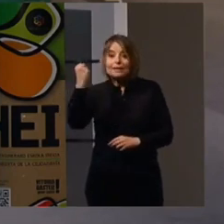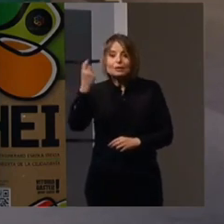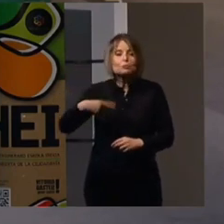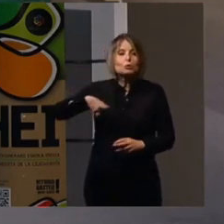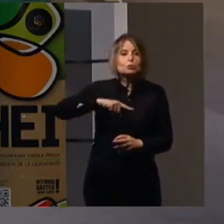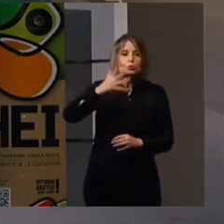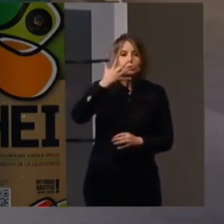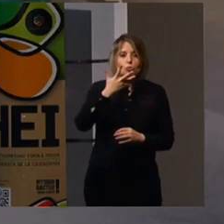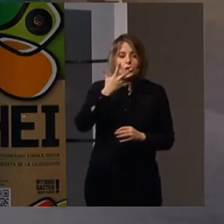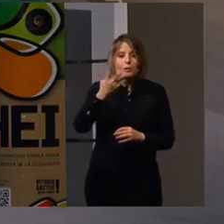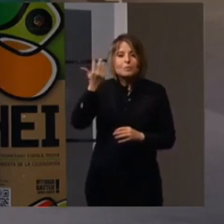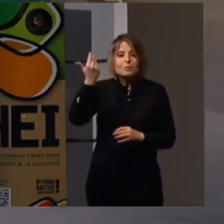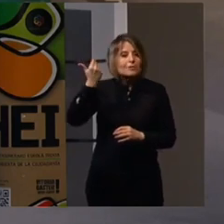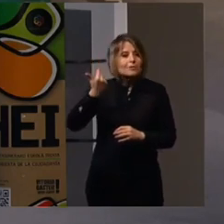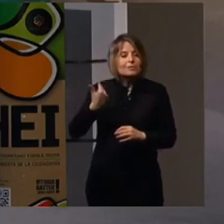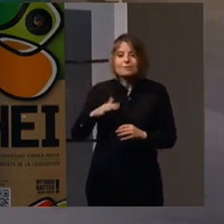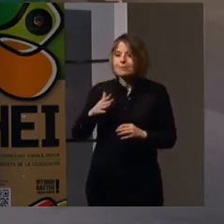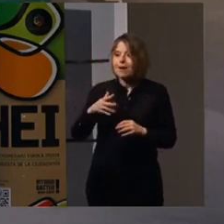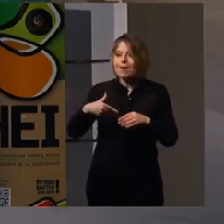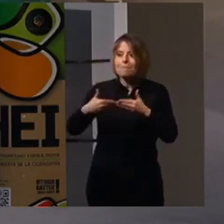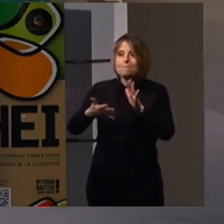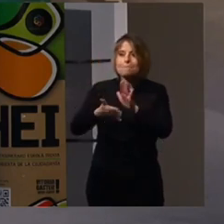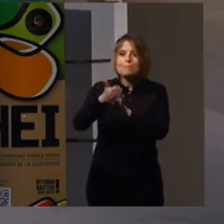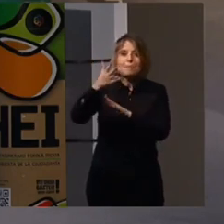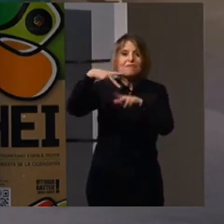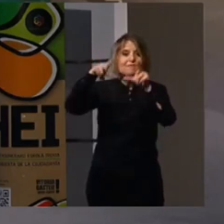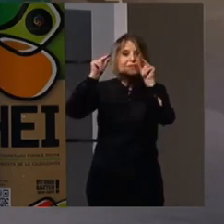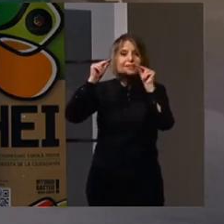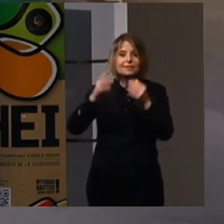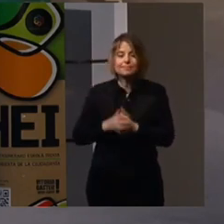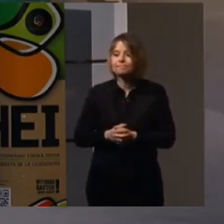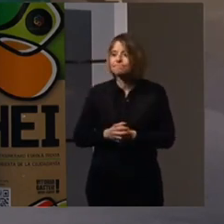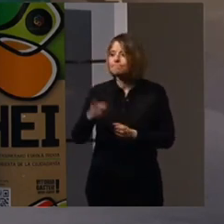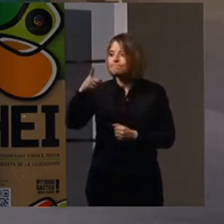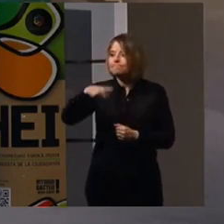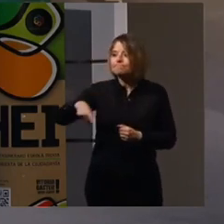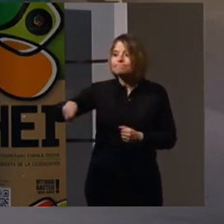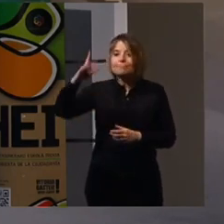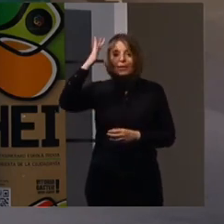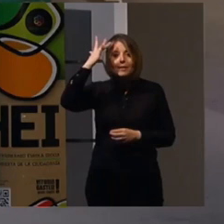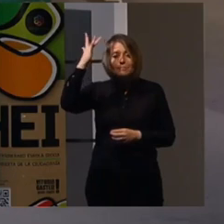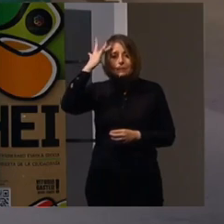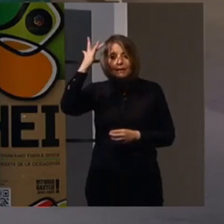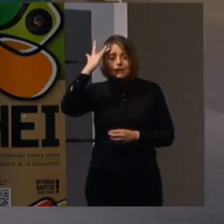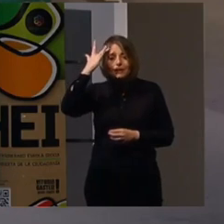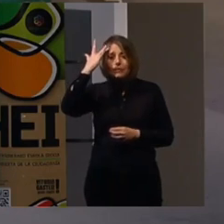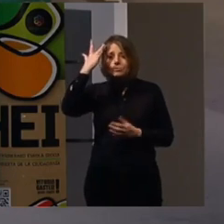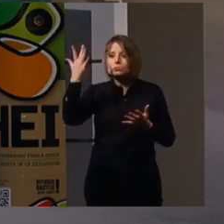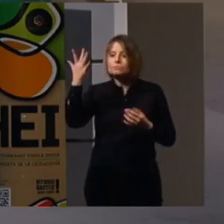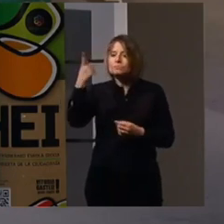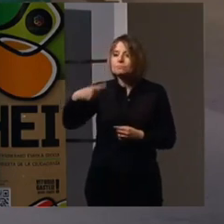conocemos, estuviera, digamos, dando sus últimos coletazos? Imagina itzazue folio txuri